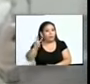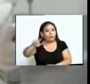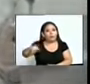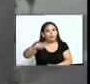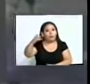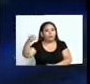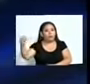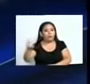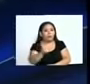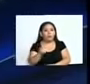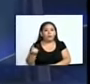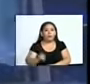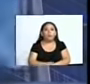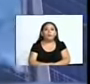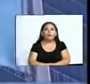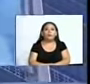personas.